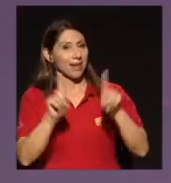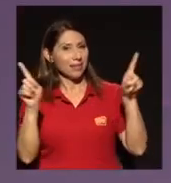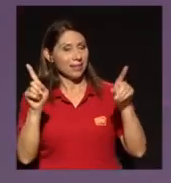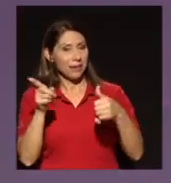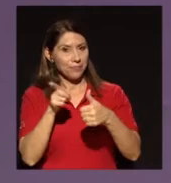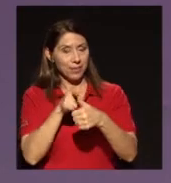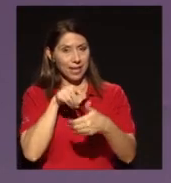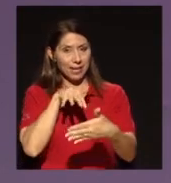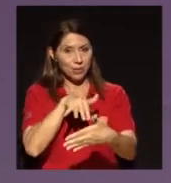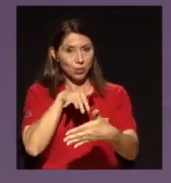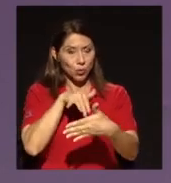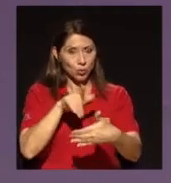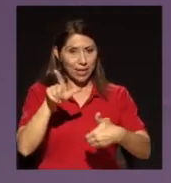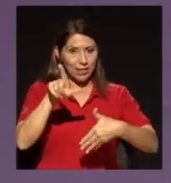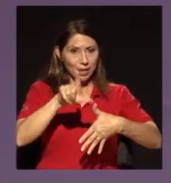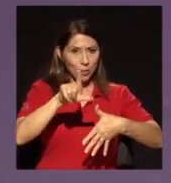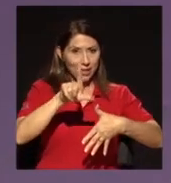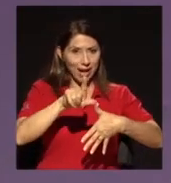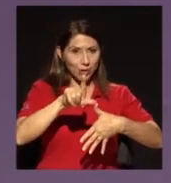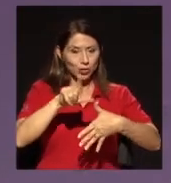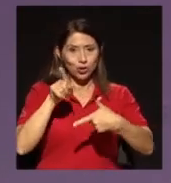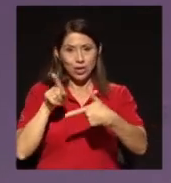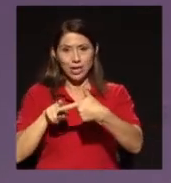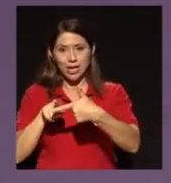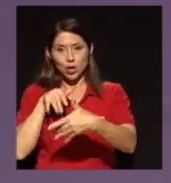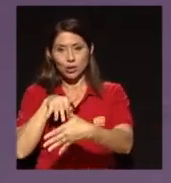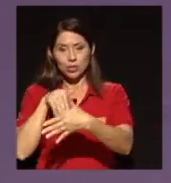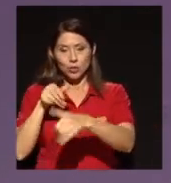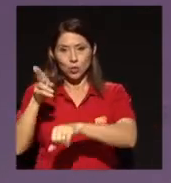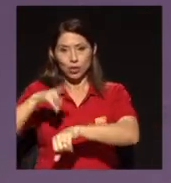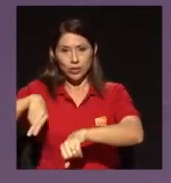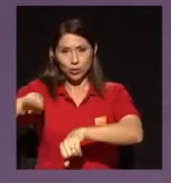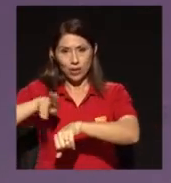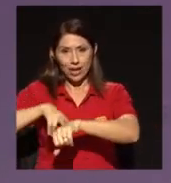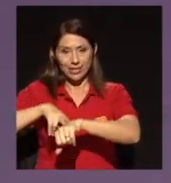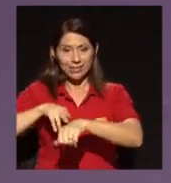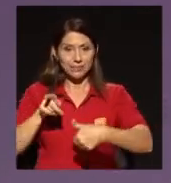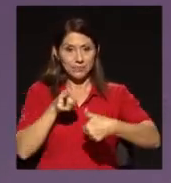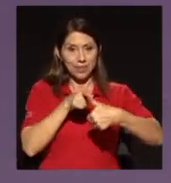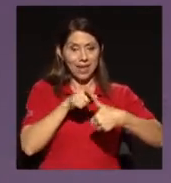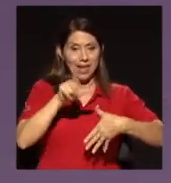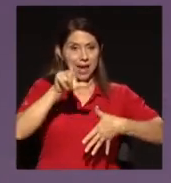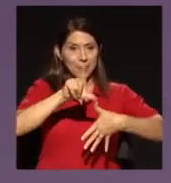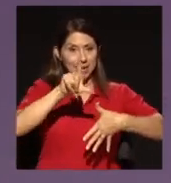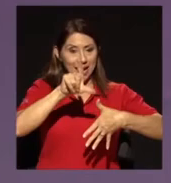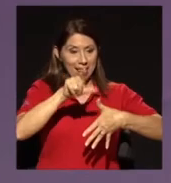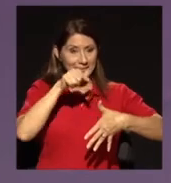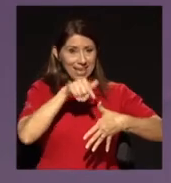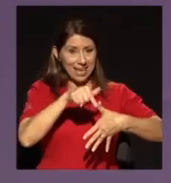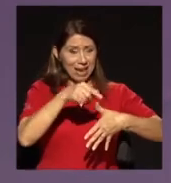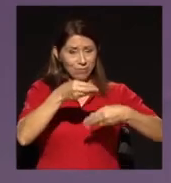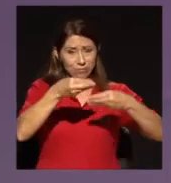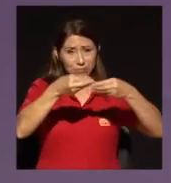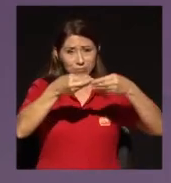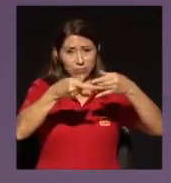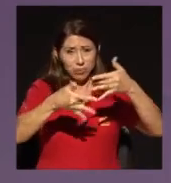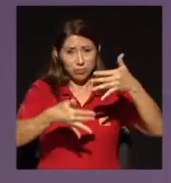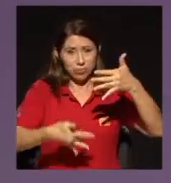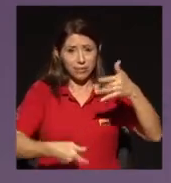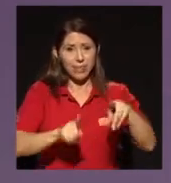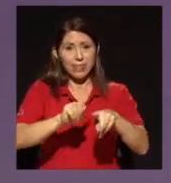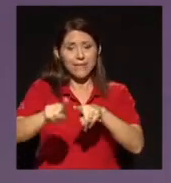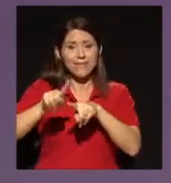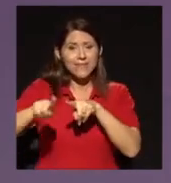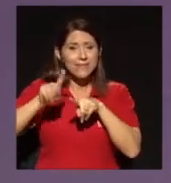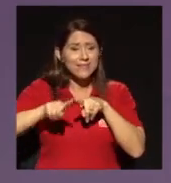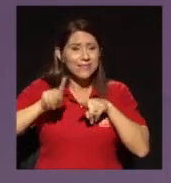estudios latinoamericanos y los estudios nacionales. En América Latina notamos una cantidad de